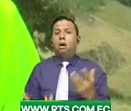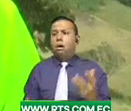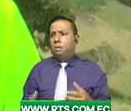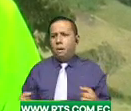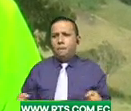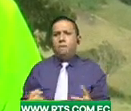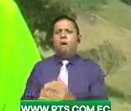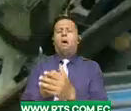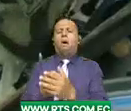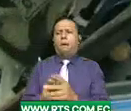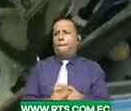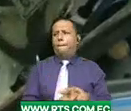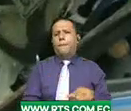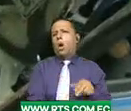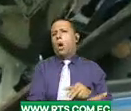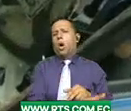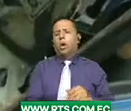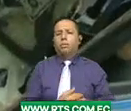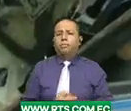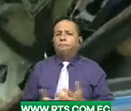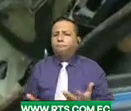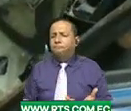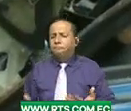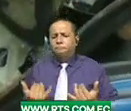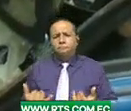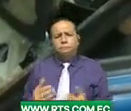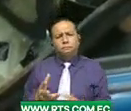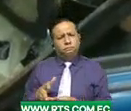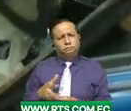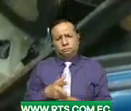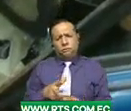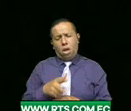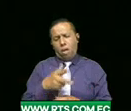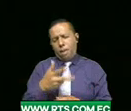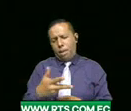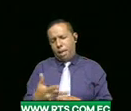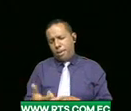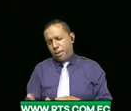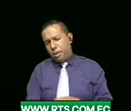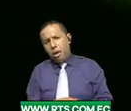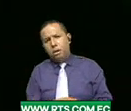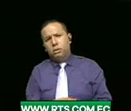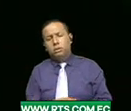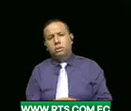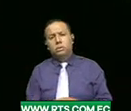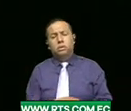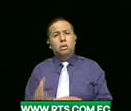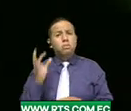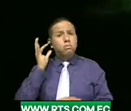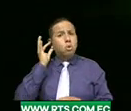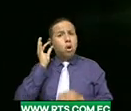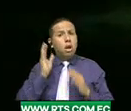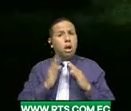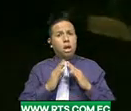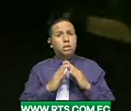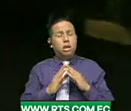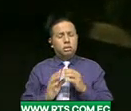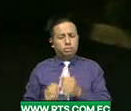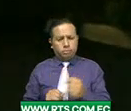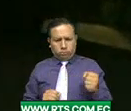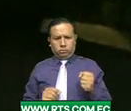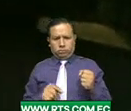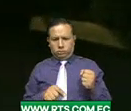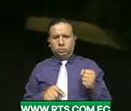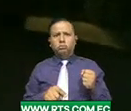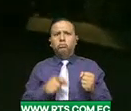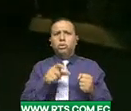rumbo desconocido. Los restos del auto llegaron hasta la puerta de una vivienda. Para la propietaria fue impresionante mirar cómo se encontraban las víctimas que aún